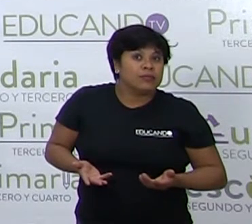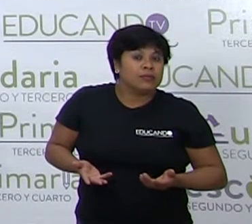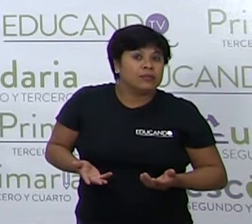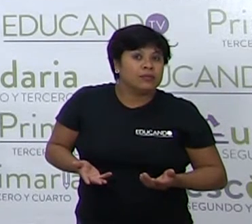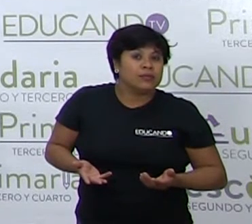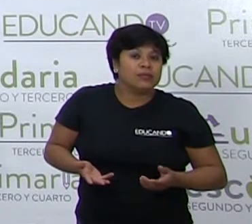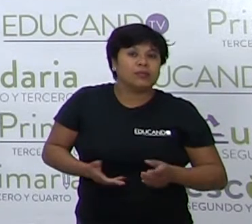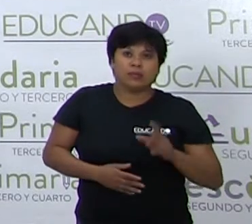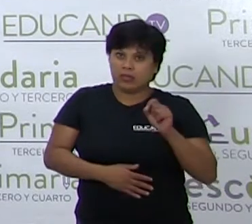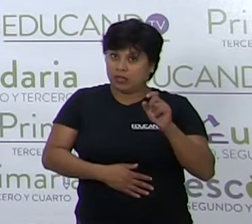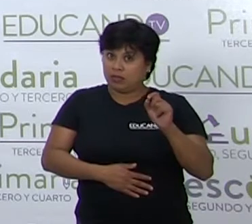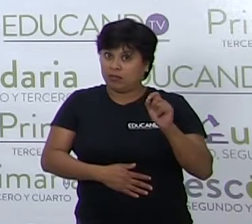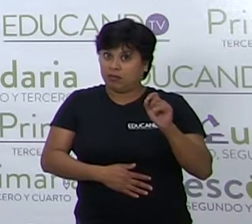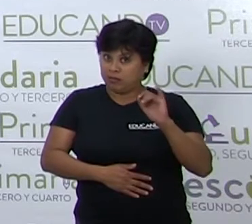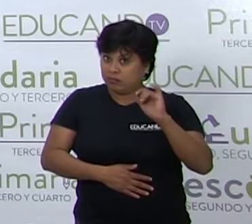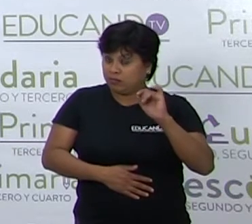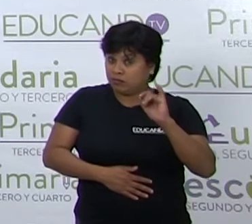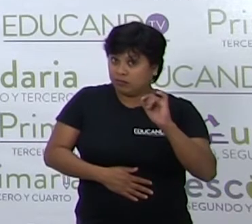¿20?